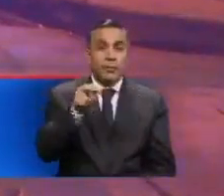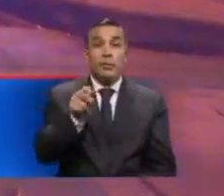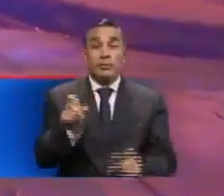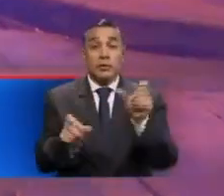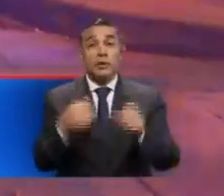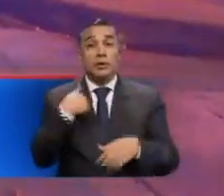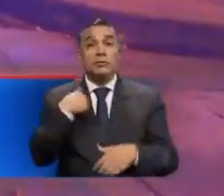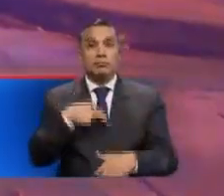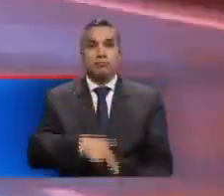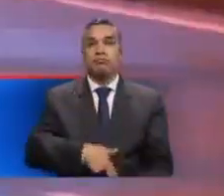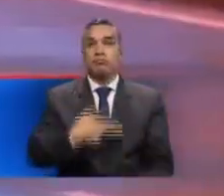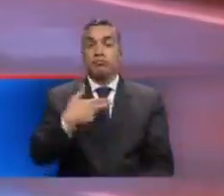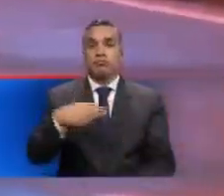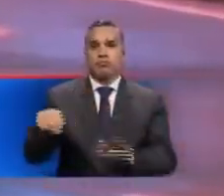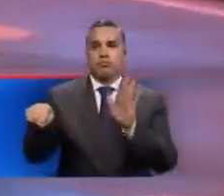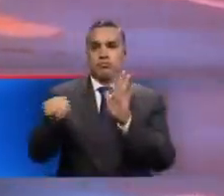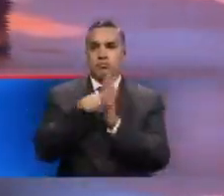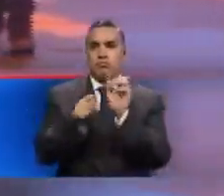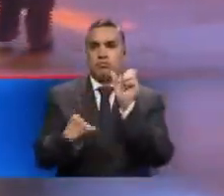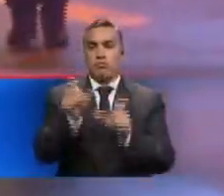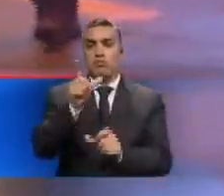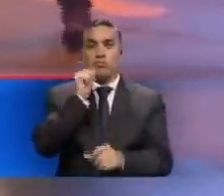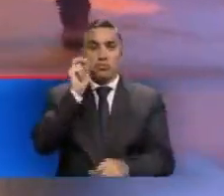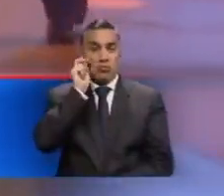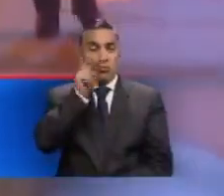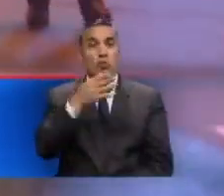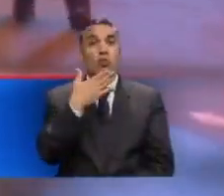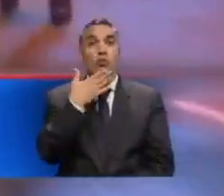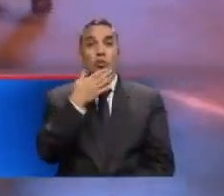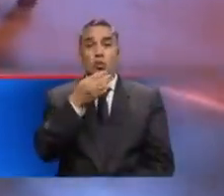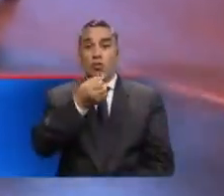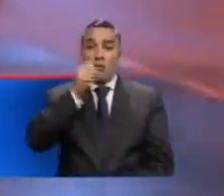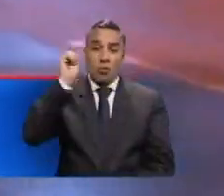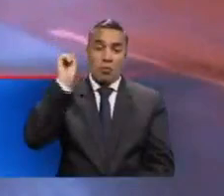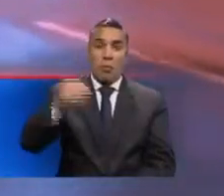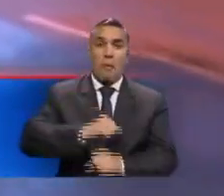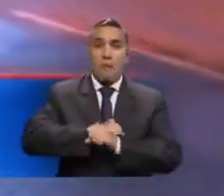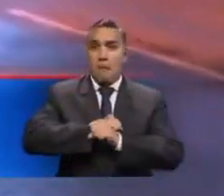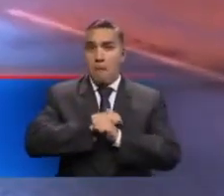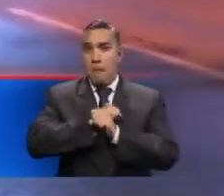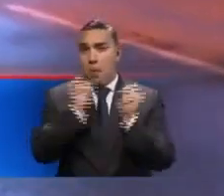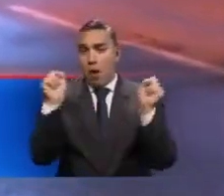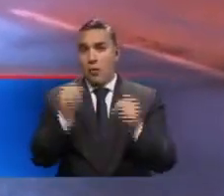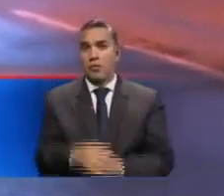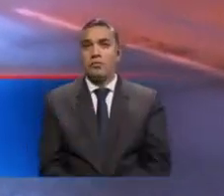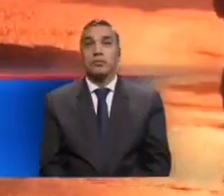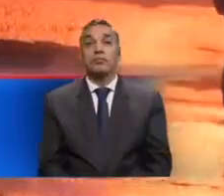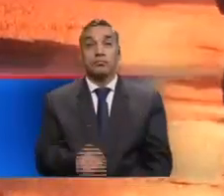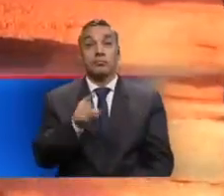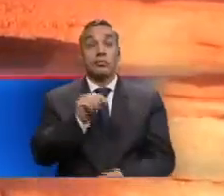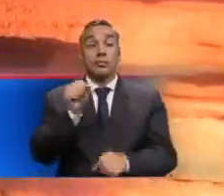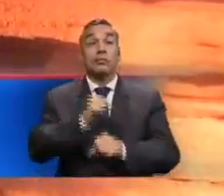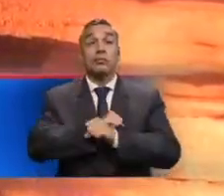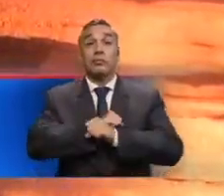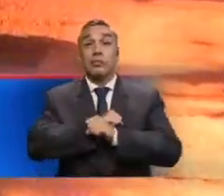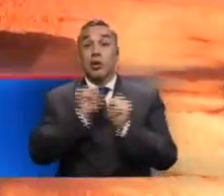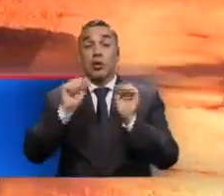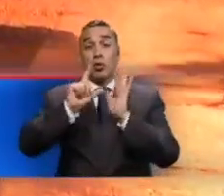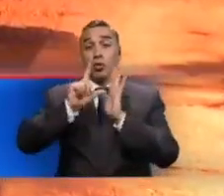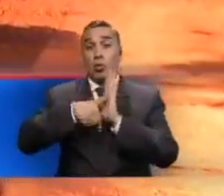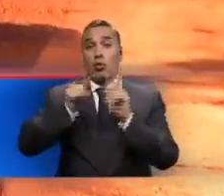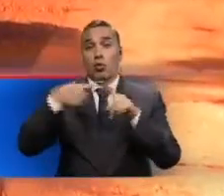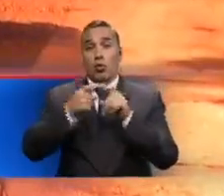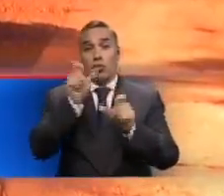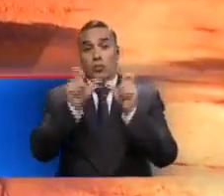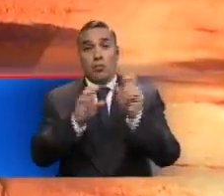estaban armados y amenazaron a las personas que vieron cómo lanzaron el explosivo, el mismo que detonó poco tiempo después